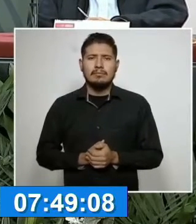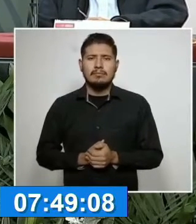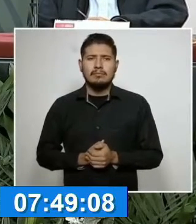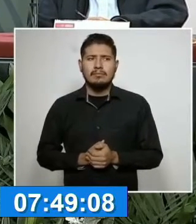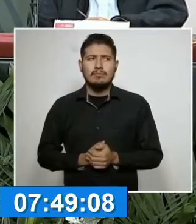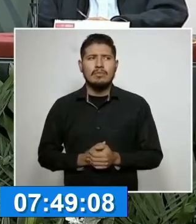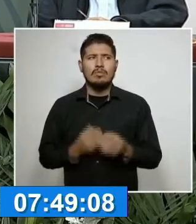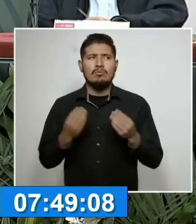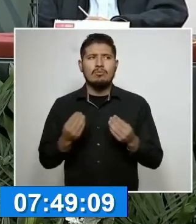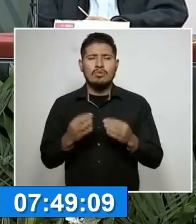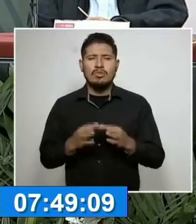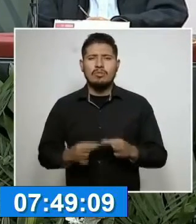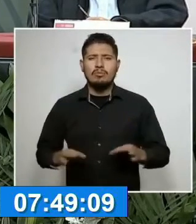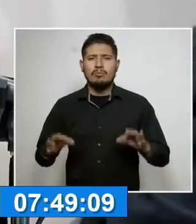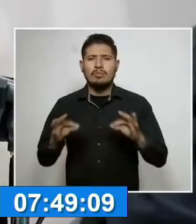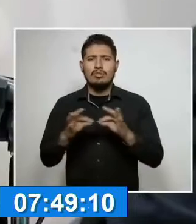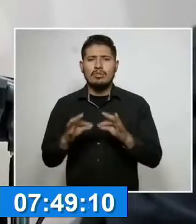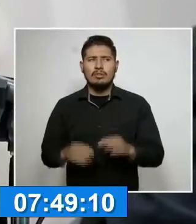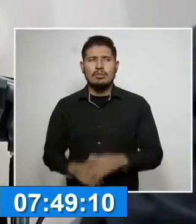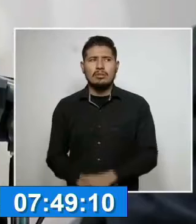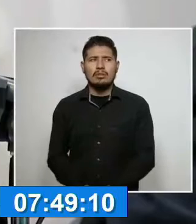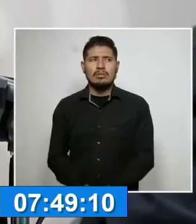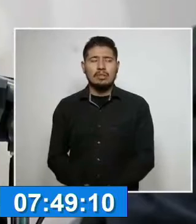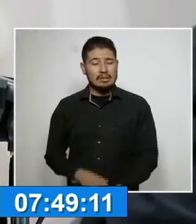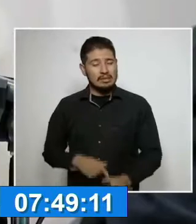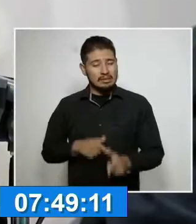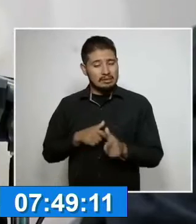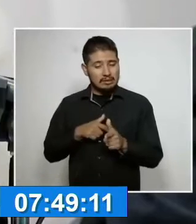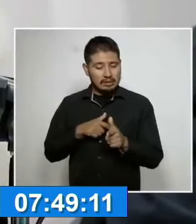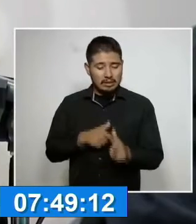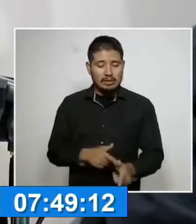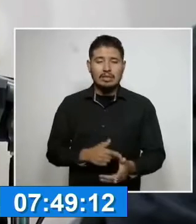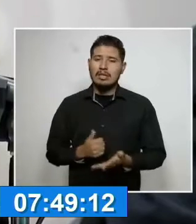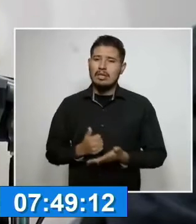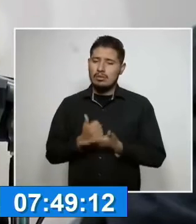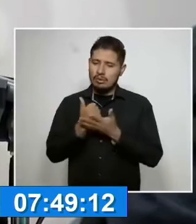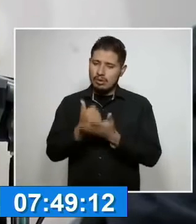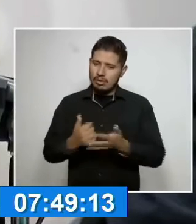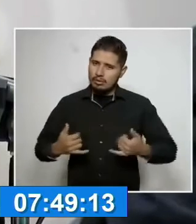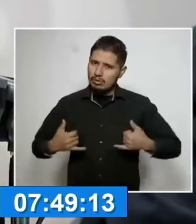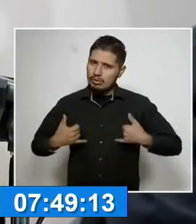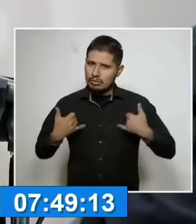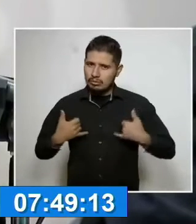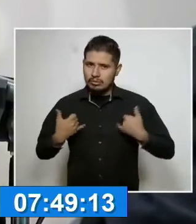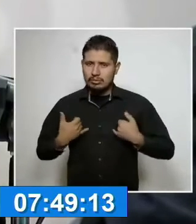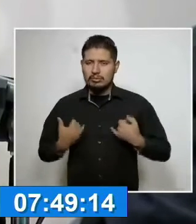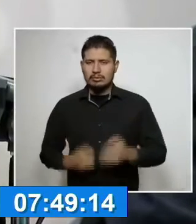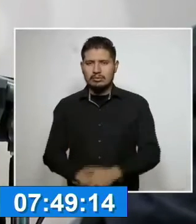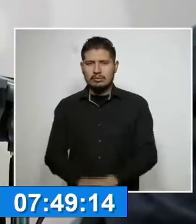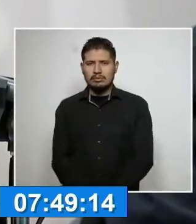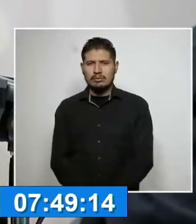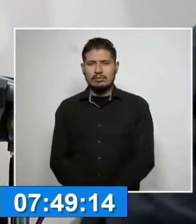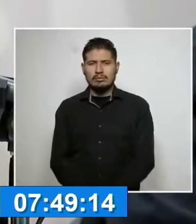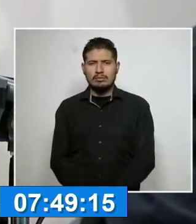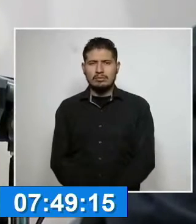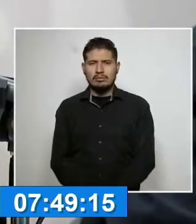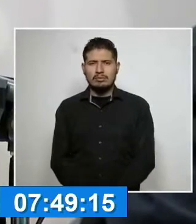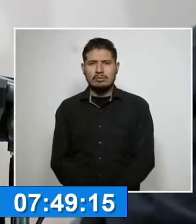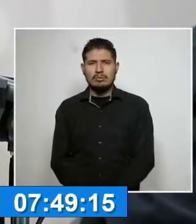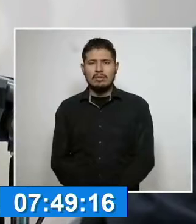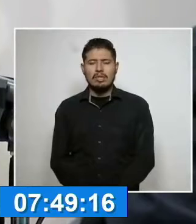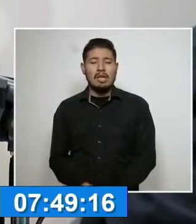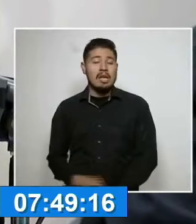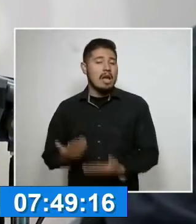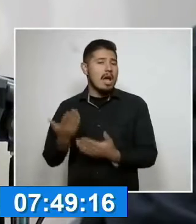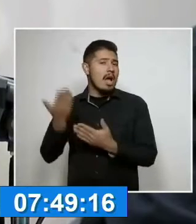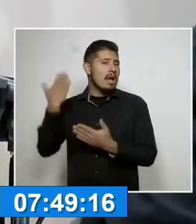es muy importante seguir apoyando a los jóvenes. Esto no se hacía